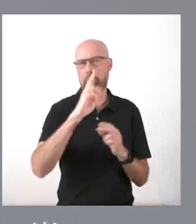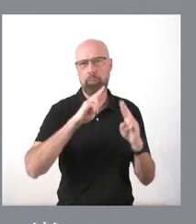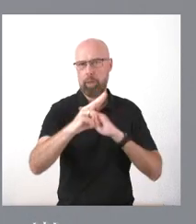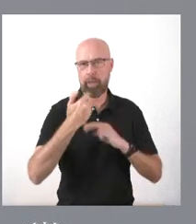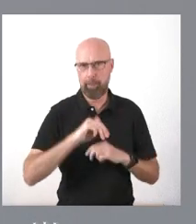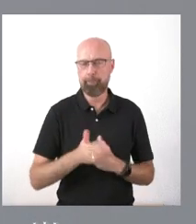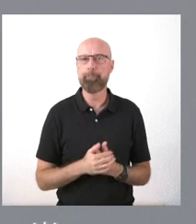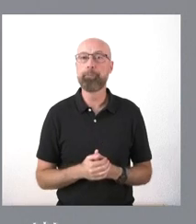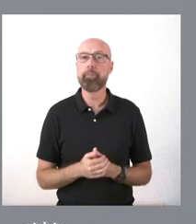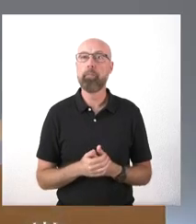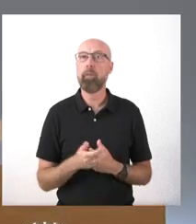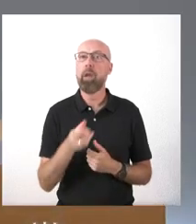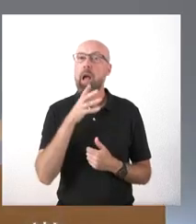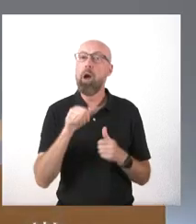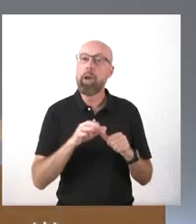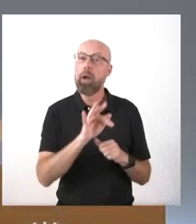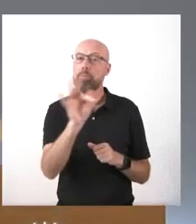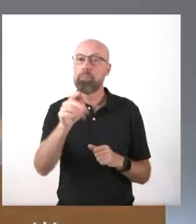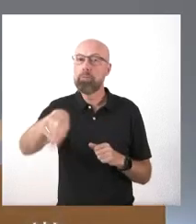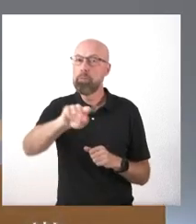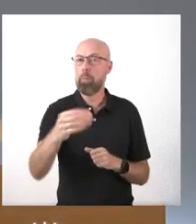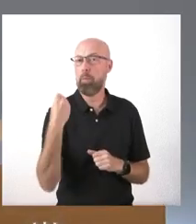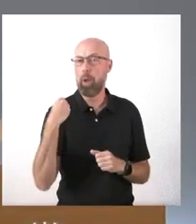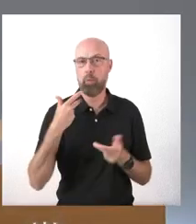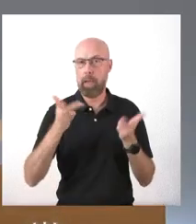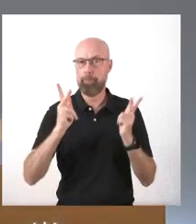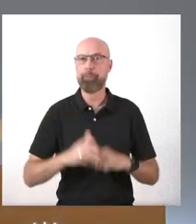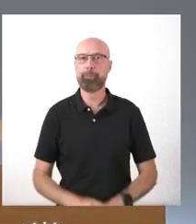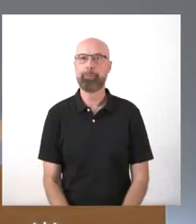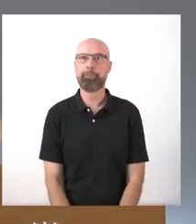esto ya su disposición para cualquier pregunta que deseen formular